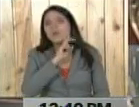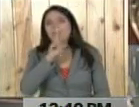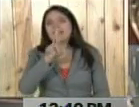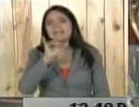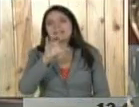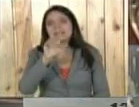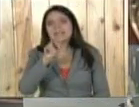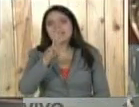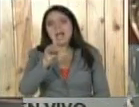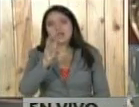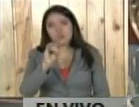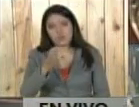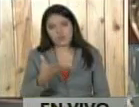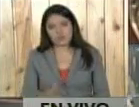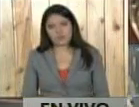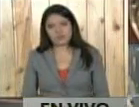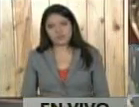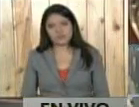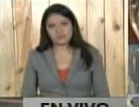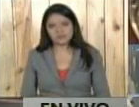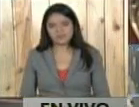Hausmann